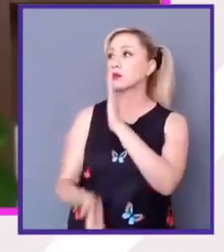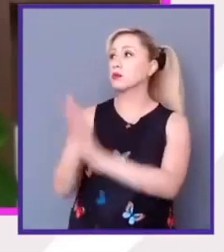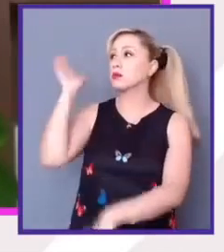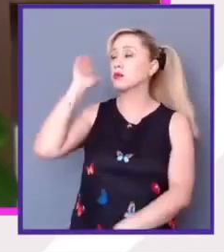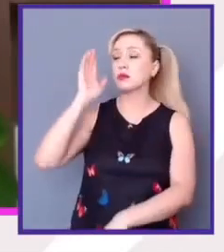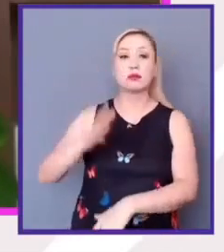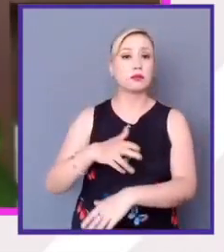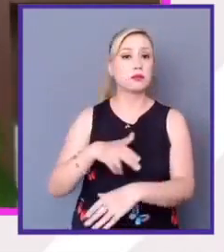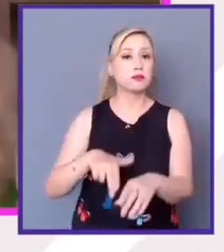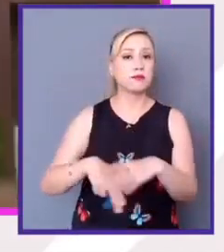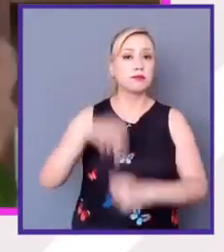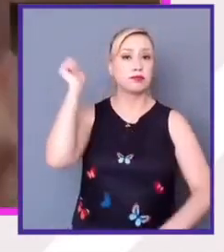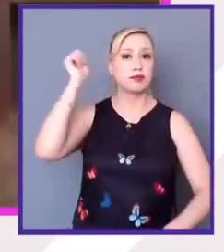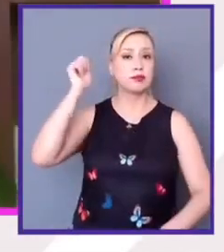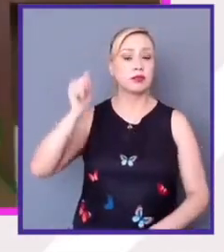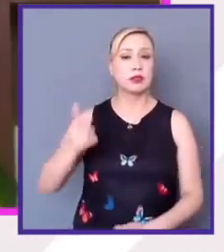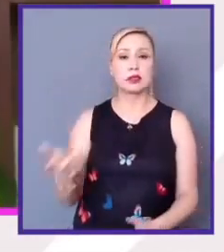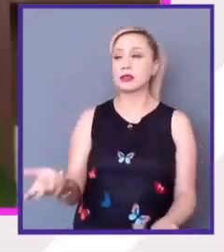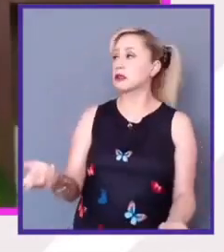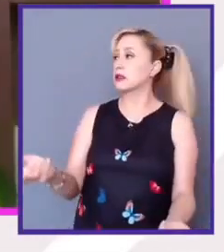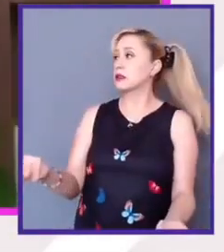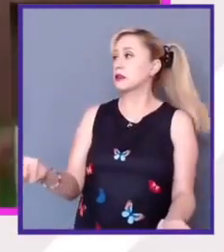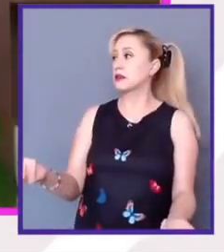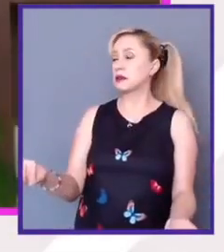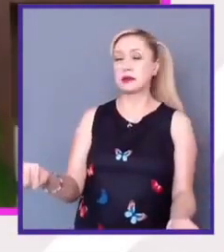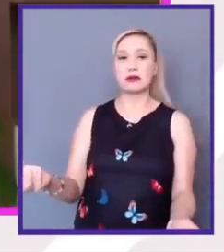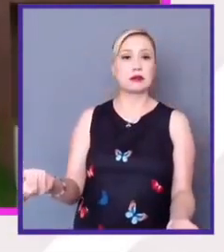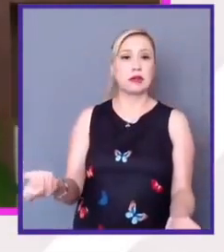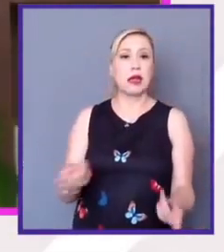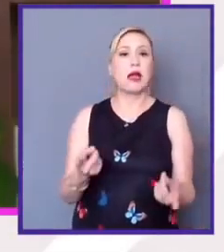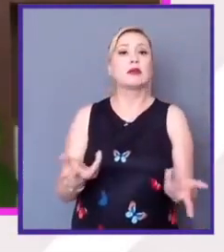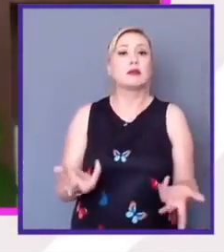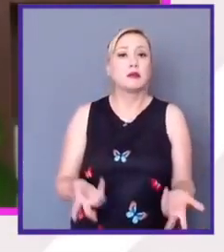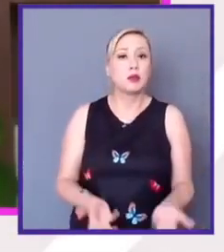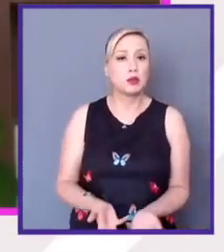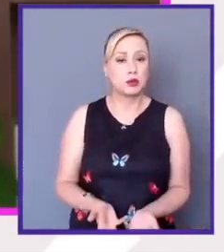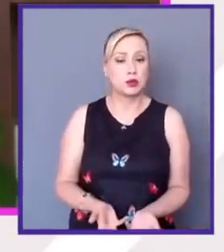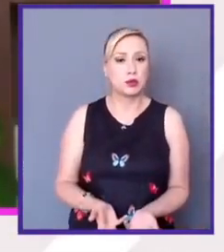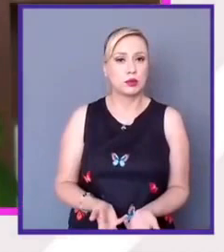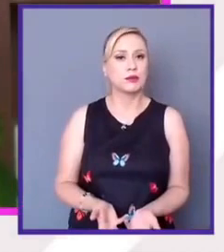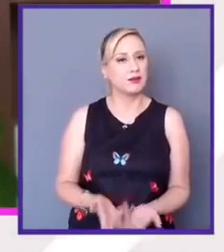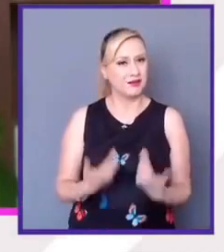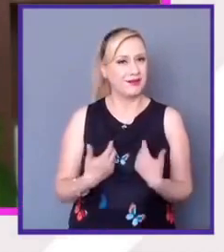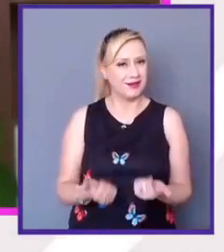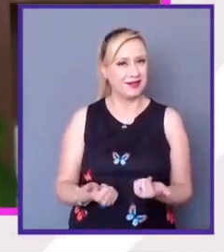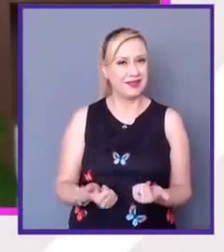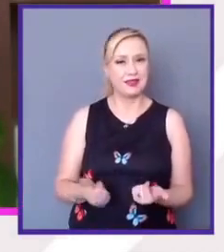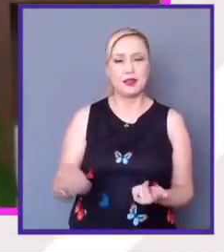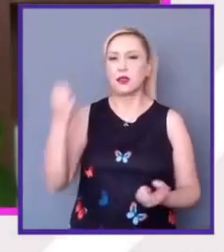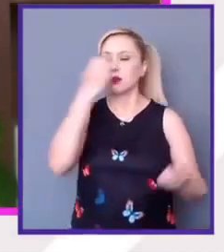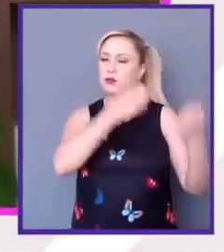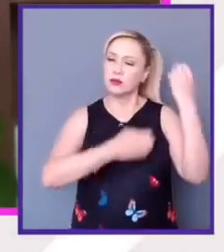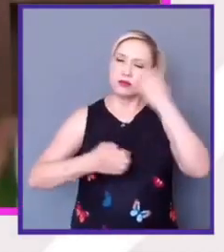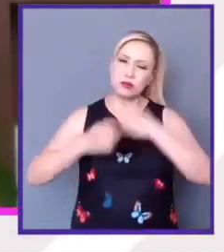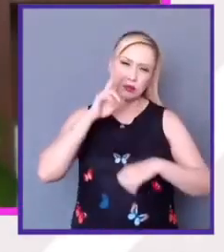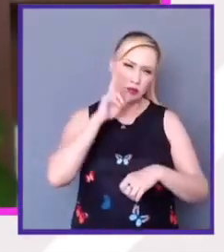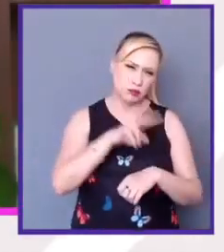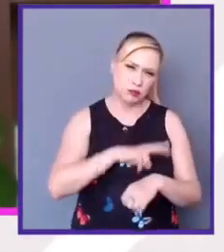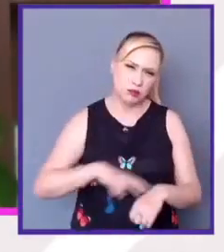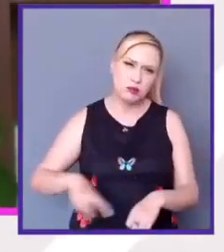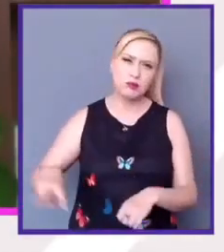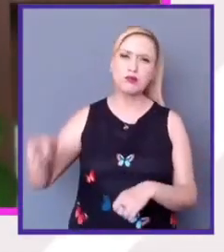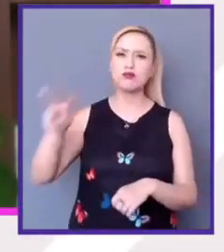y la pérdida del futuro talento, que es otro elemento. Diversos estudios, como pueden ser los de Universum, por ejemplo, u